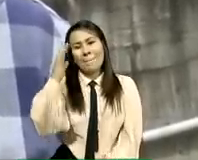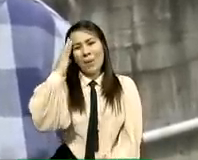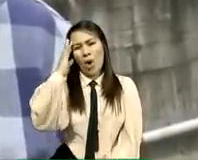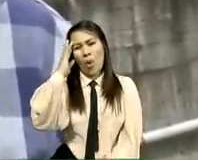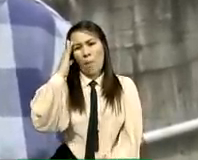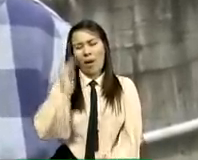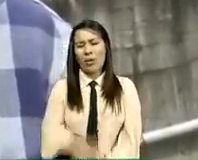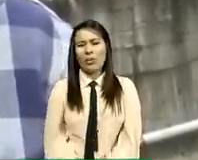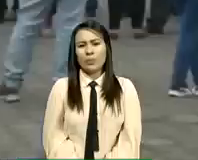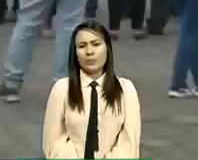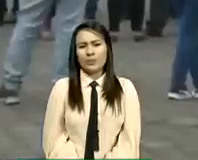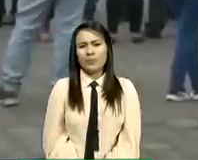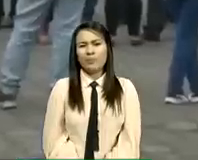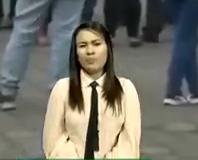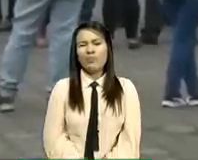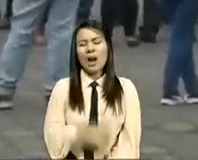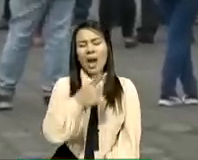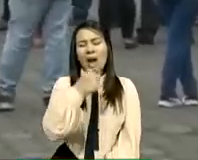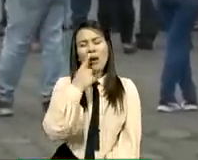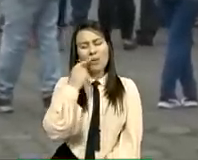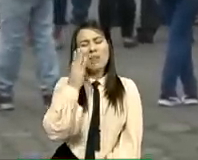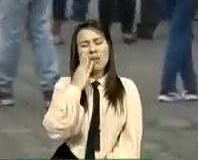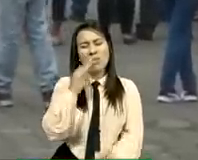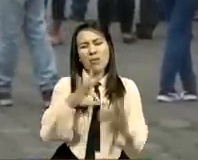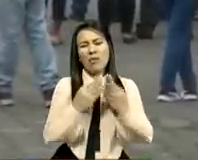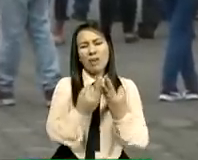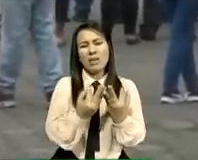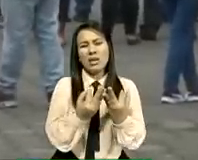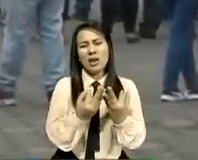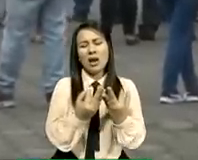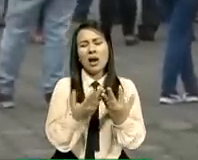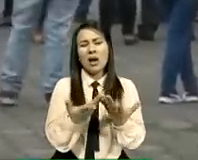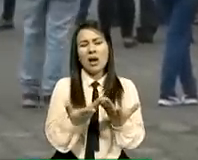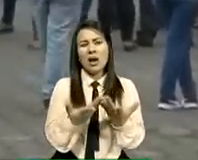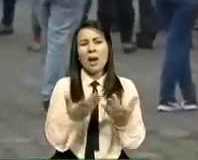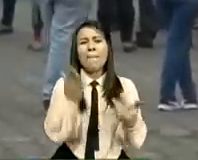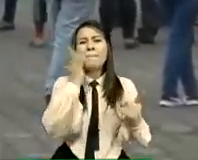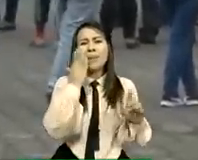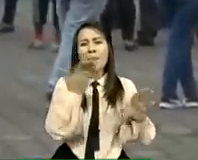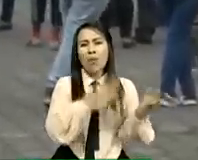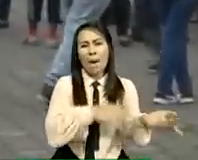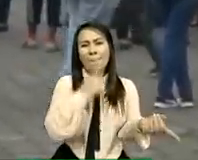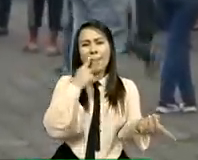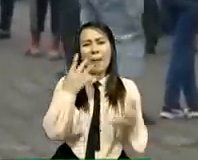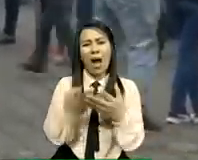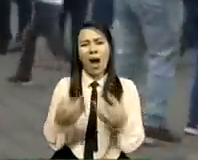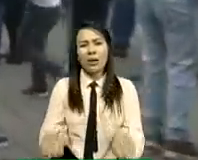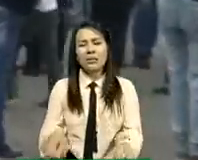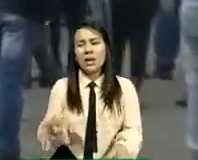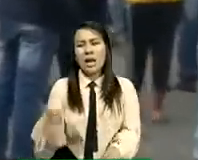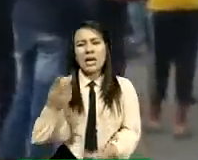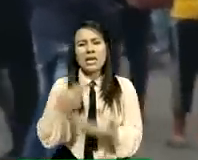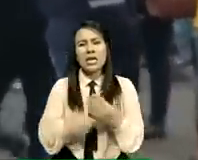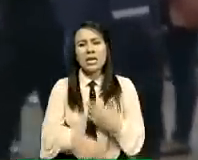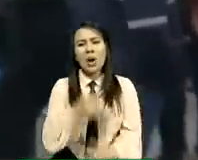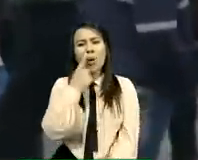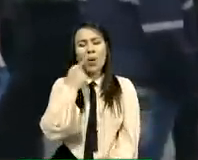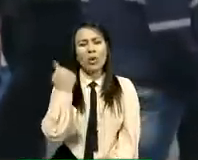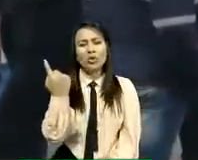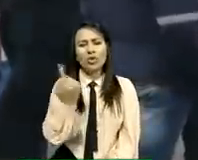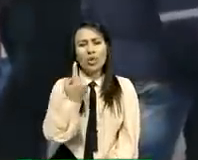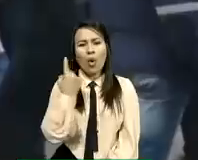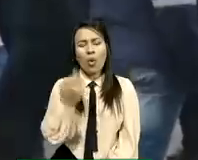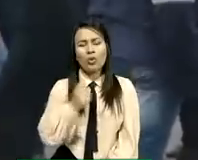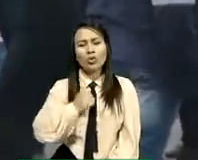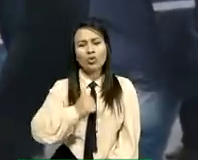de parte de sus padres. Sabemos que tiene su familia y todo, pero de parte de sus padres. Y en este caso, él prácticamente lo que necesitaría ahorita